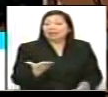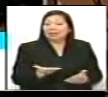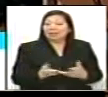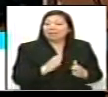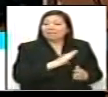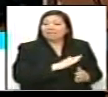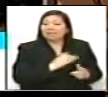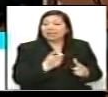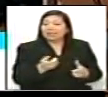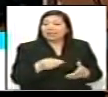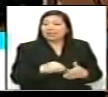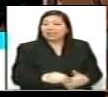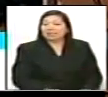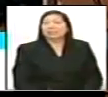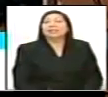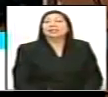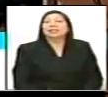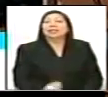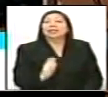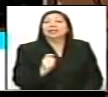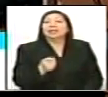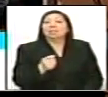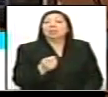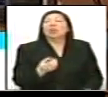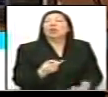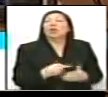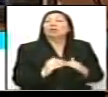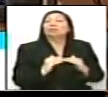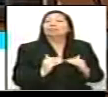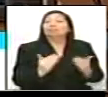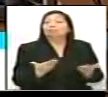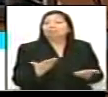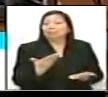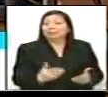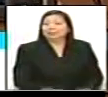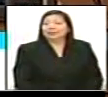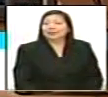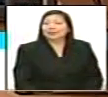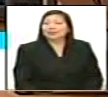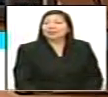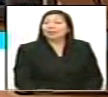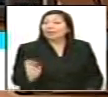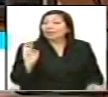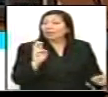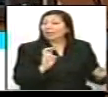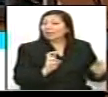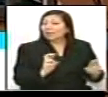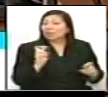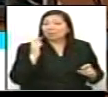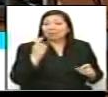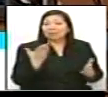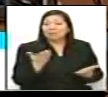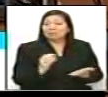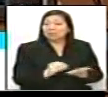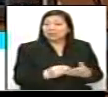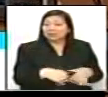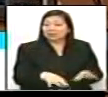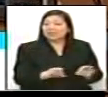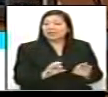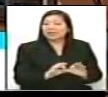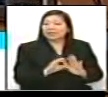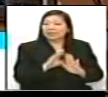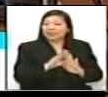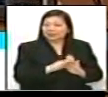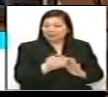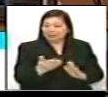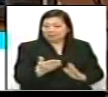de fiscalizar y de imponer las multas, es decir, con qué marco. Eso porque, sin duda, el tema de las sanciones políticas es muy relevante, y con eso le doy el uso de la